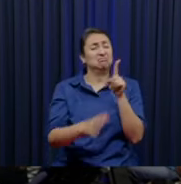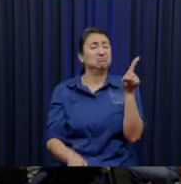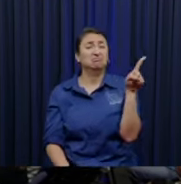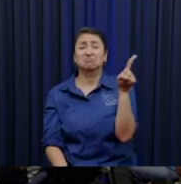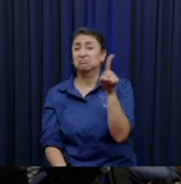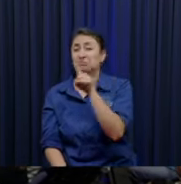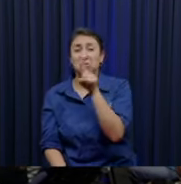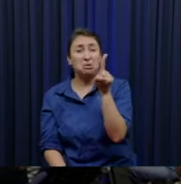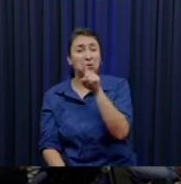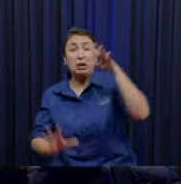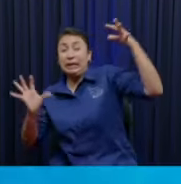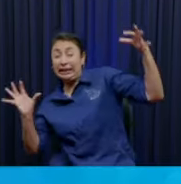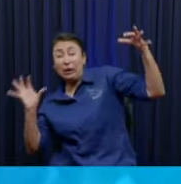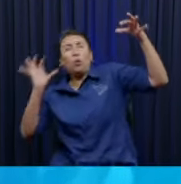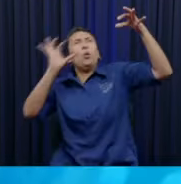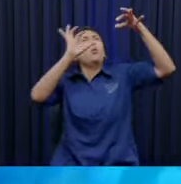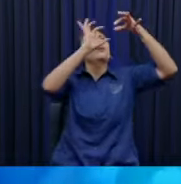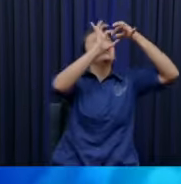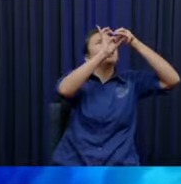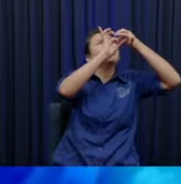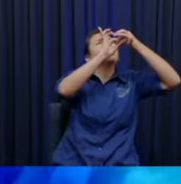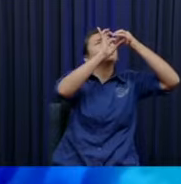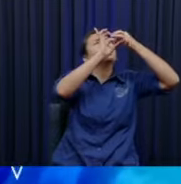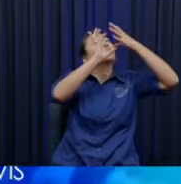Pero no para ser